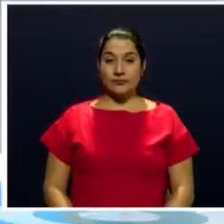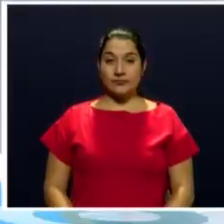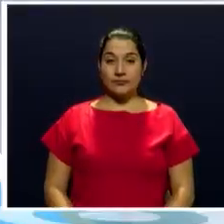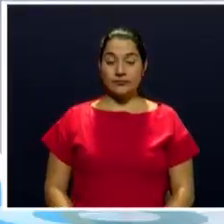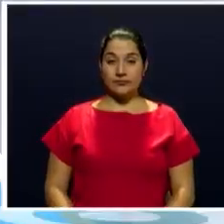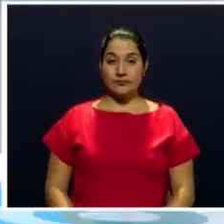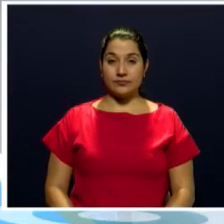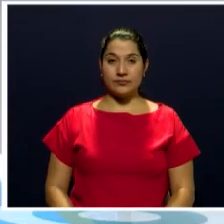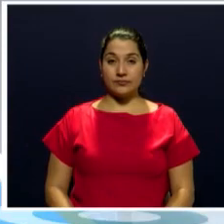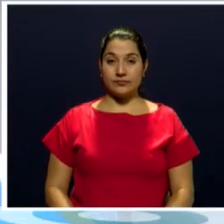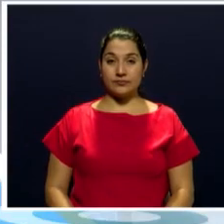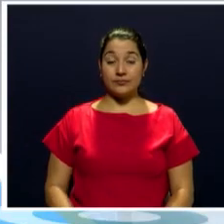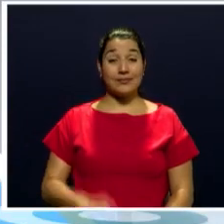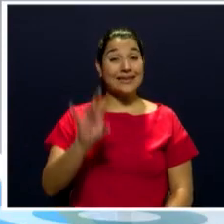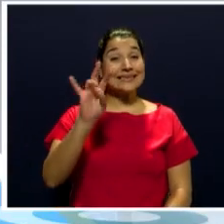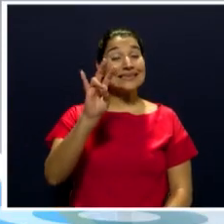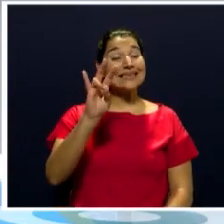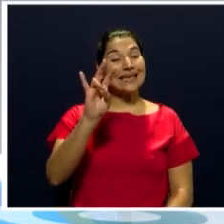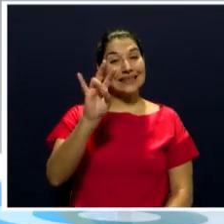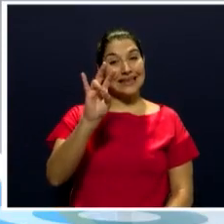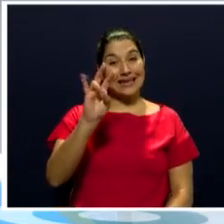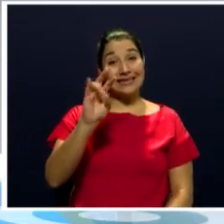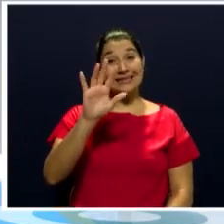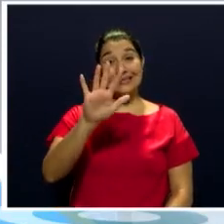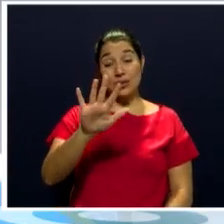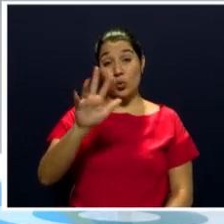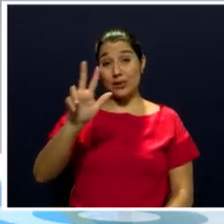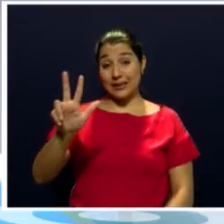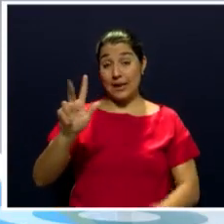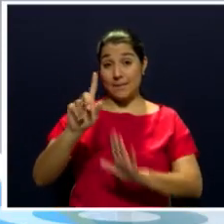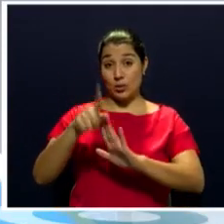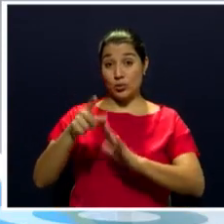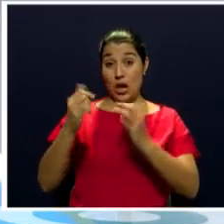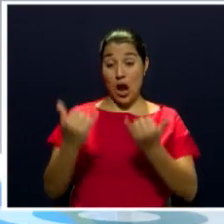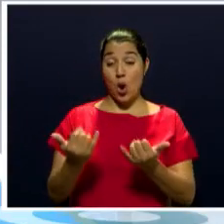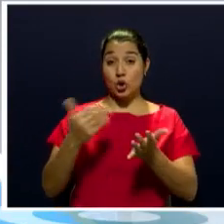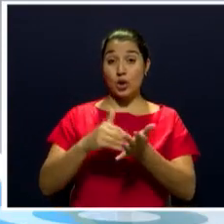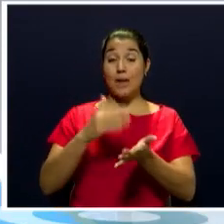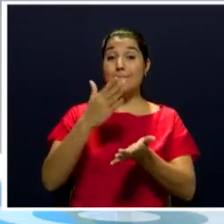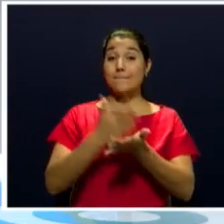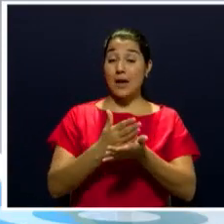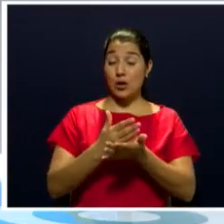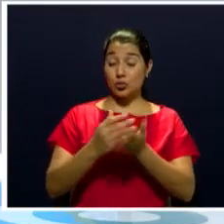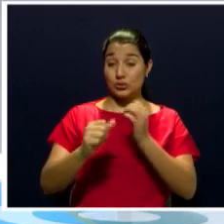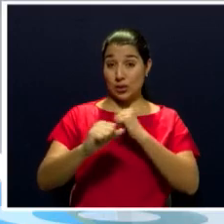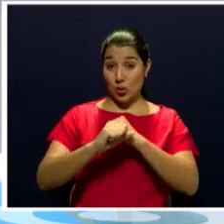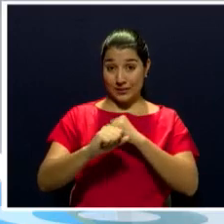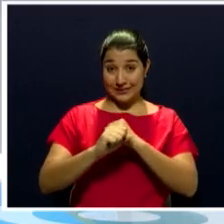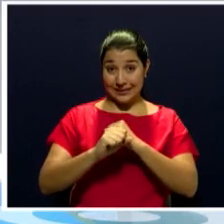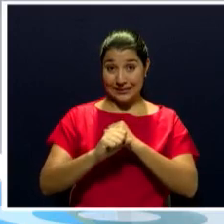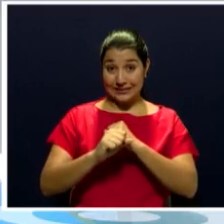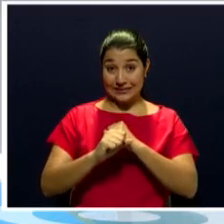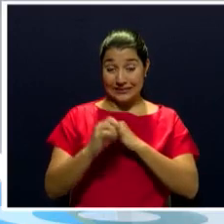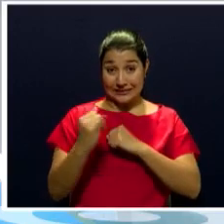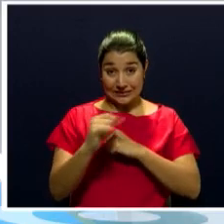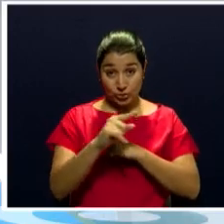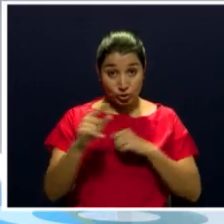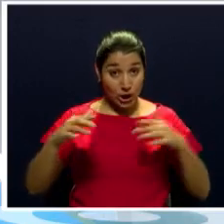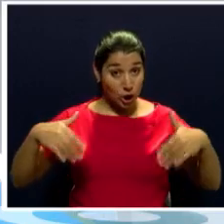Y es las 7 de la noche con 53 minutos. Hacemos una nueva pausa comercial. Si